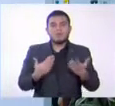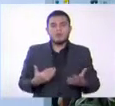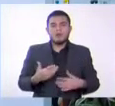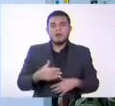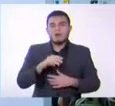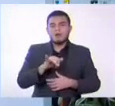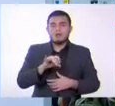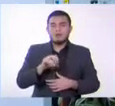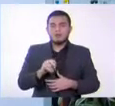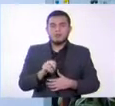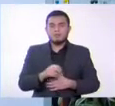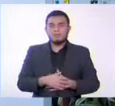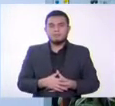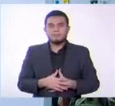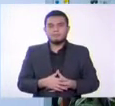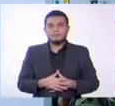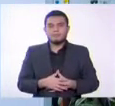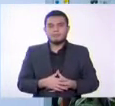ion